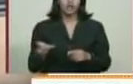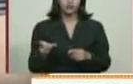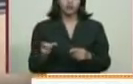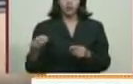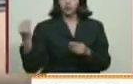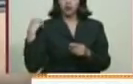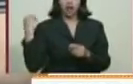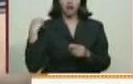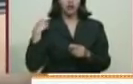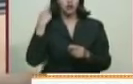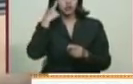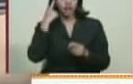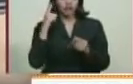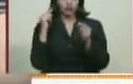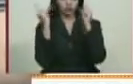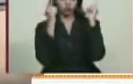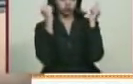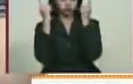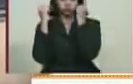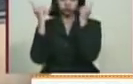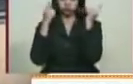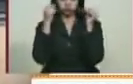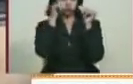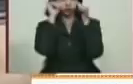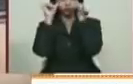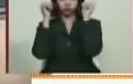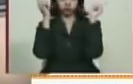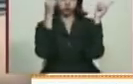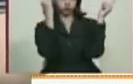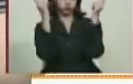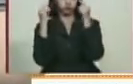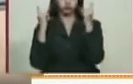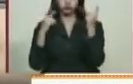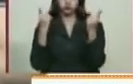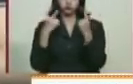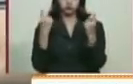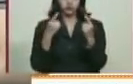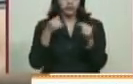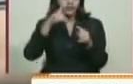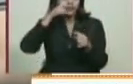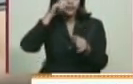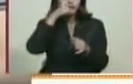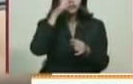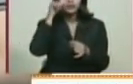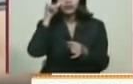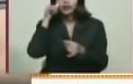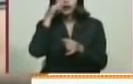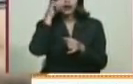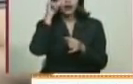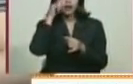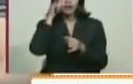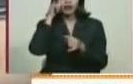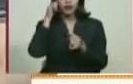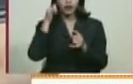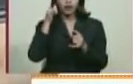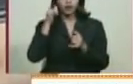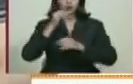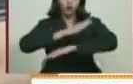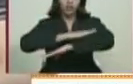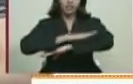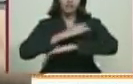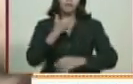dron utilizado para sobrevolar y grabar un acto